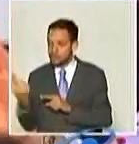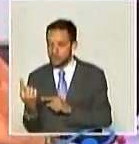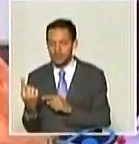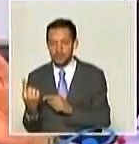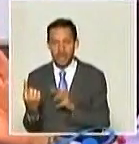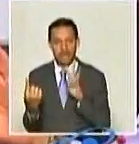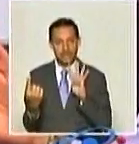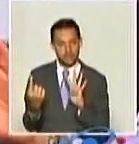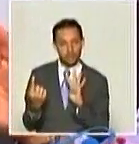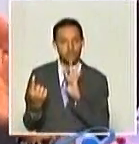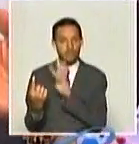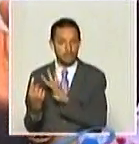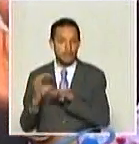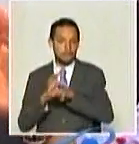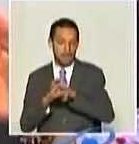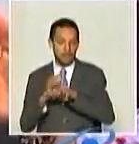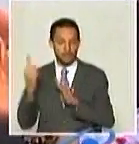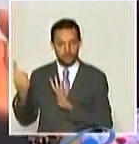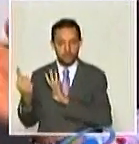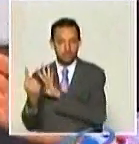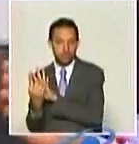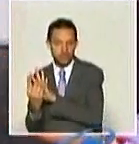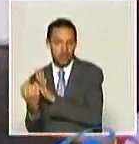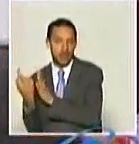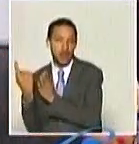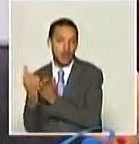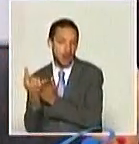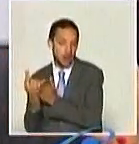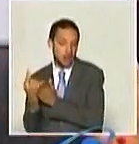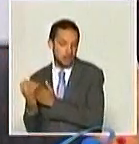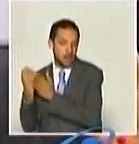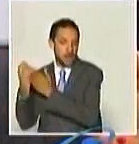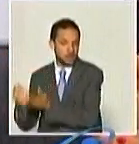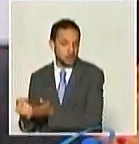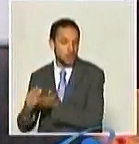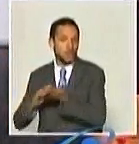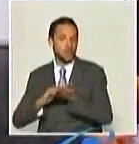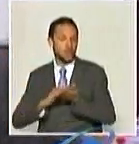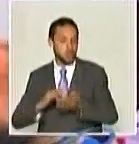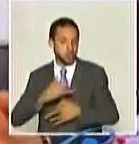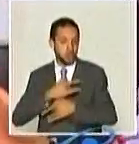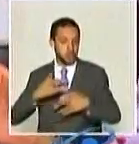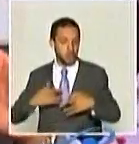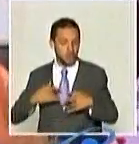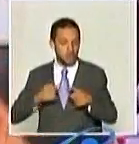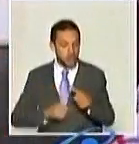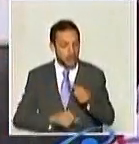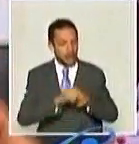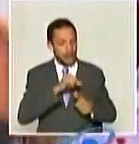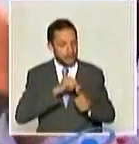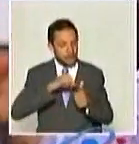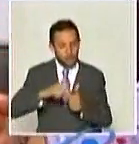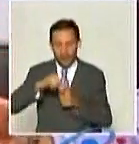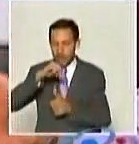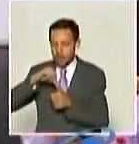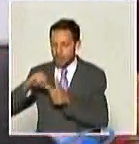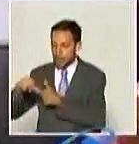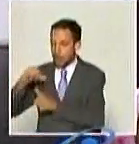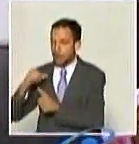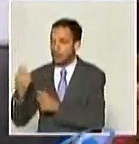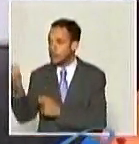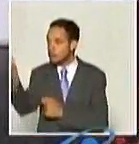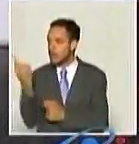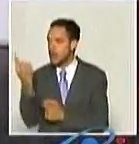Ahorita el doctor Javier Rodríguez decía, y tal médico me pasó otro, y Javier y Alonso dice que es lo mismo,